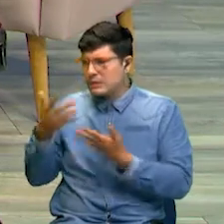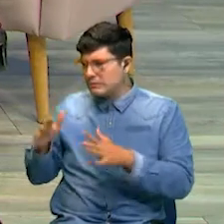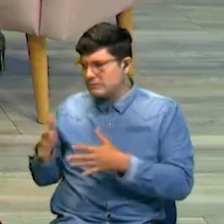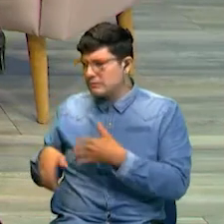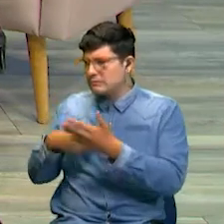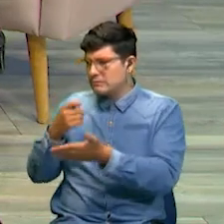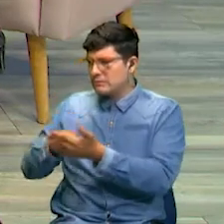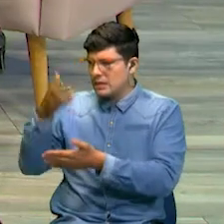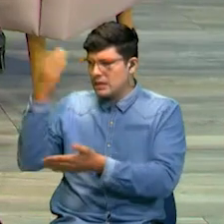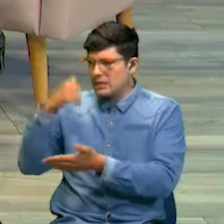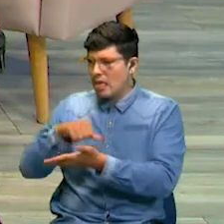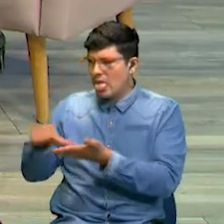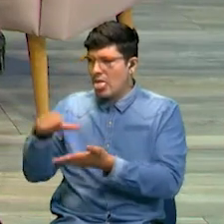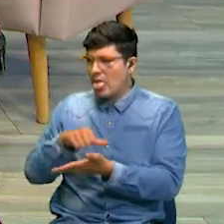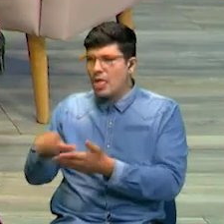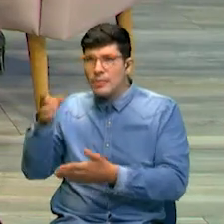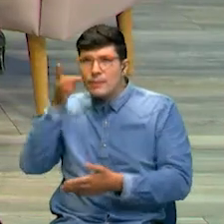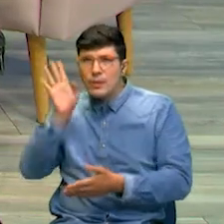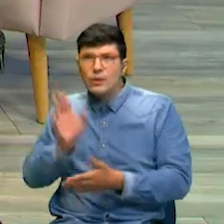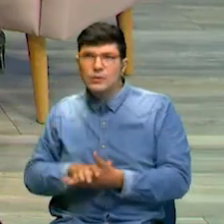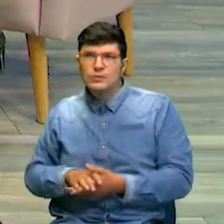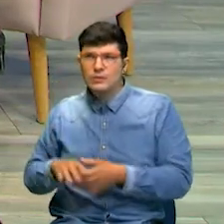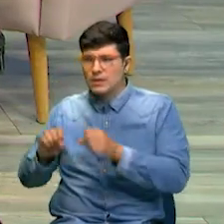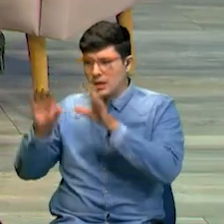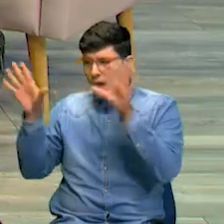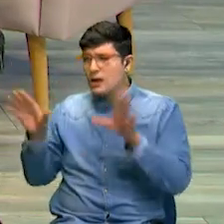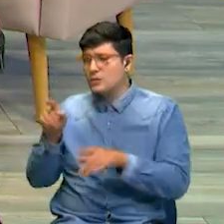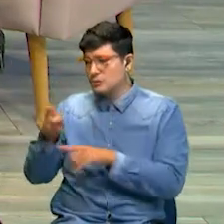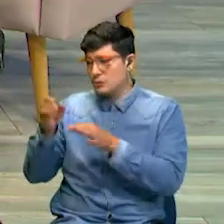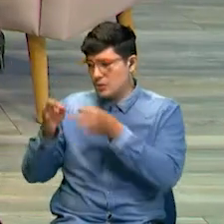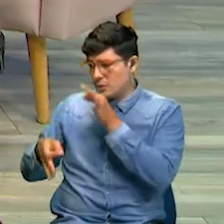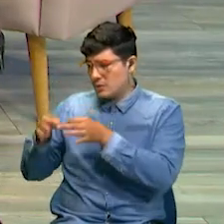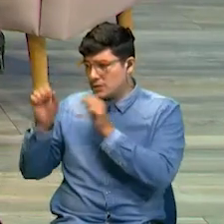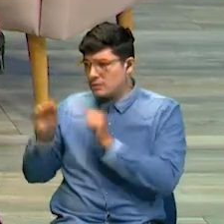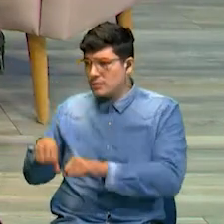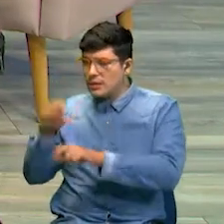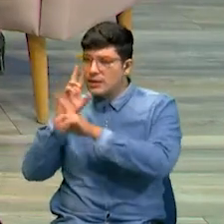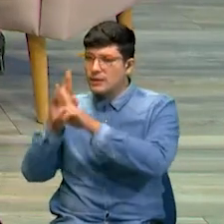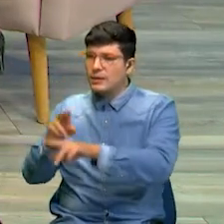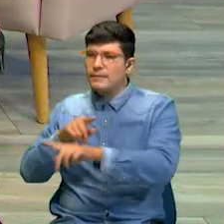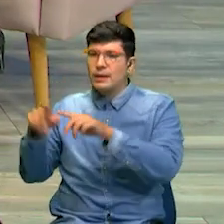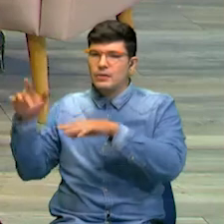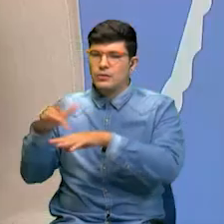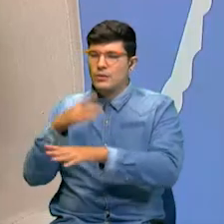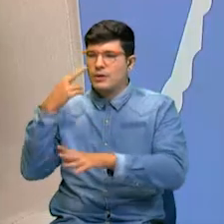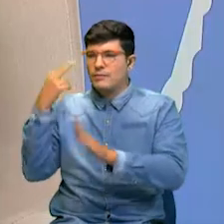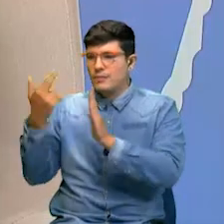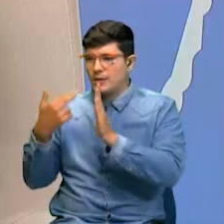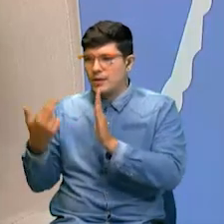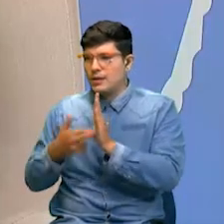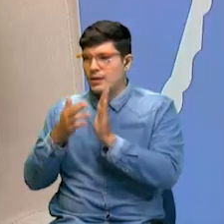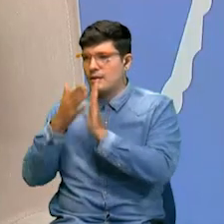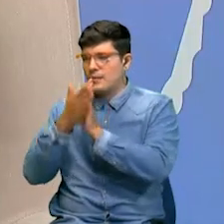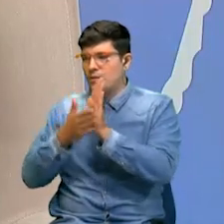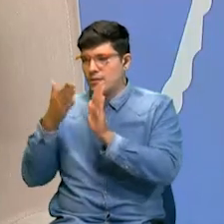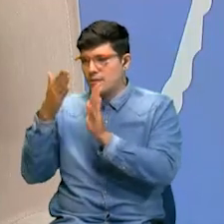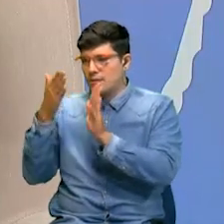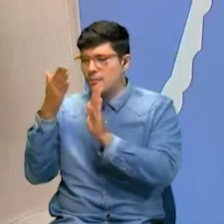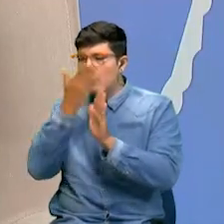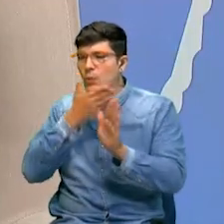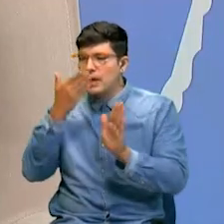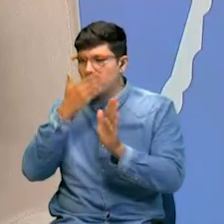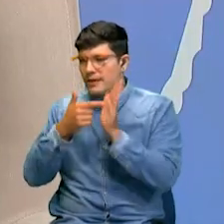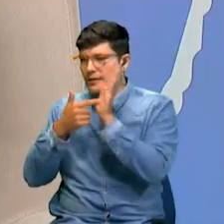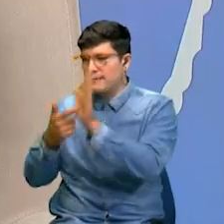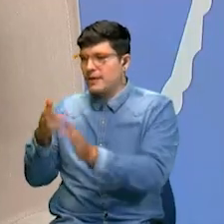han gastado, a ver si... Sí, sí se podría y el juez podría reconocer, pero entonces ahí sí ya tendrían que ir ante un juzgado,